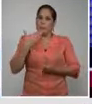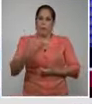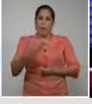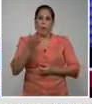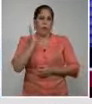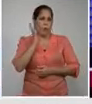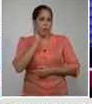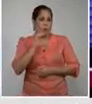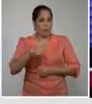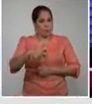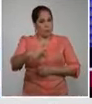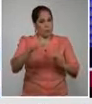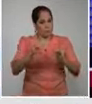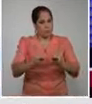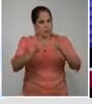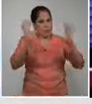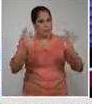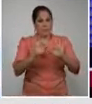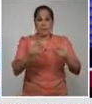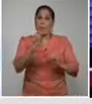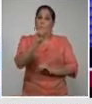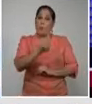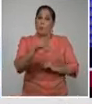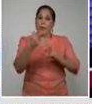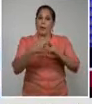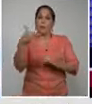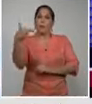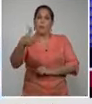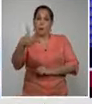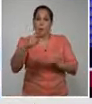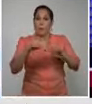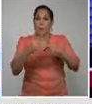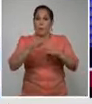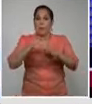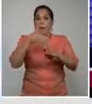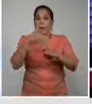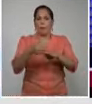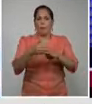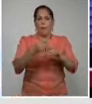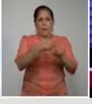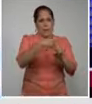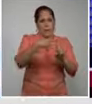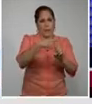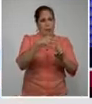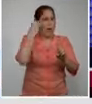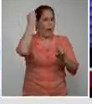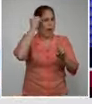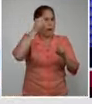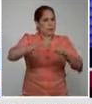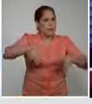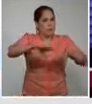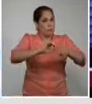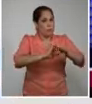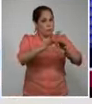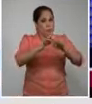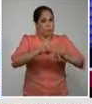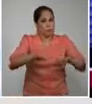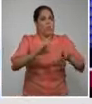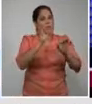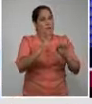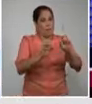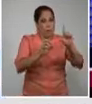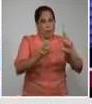de prensa, especialmente lunes y jueves, porque después de la primera media hora del análisis de la situación epidemiológica, siempre